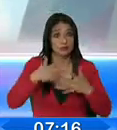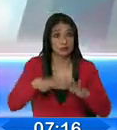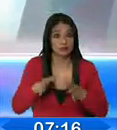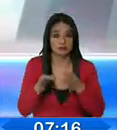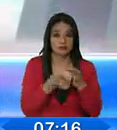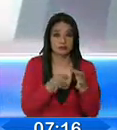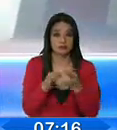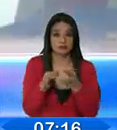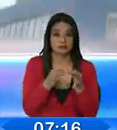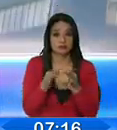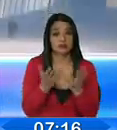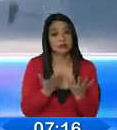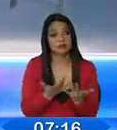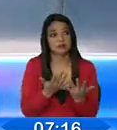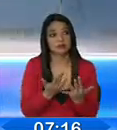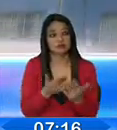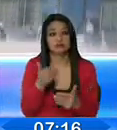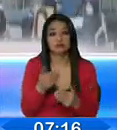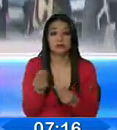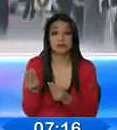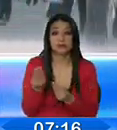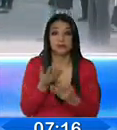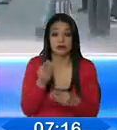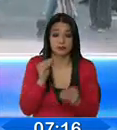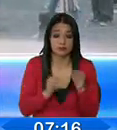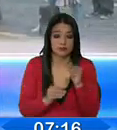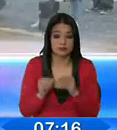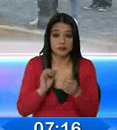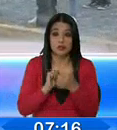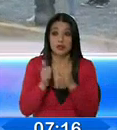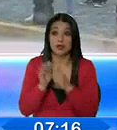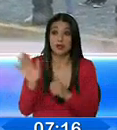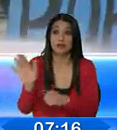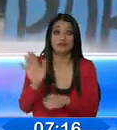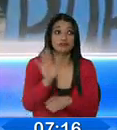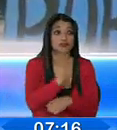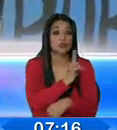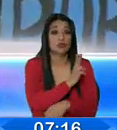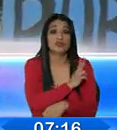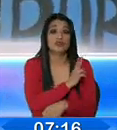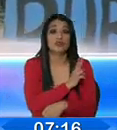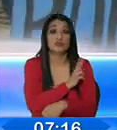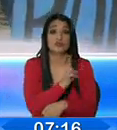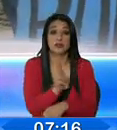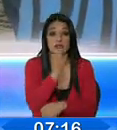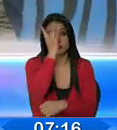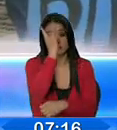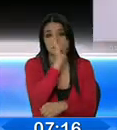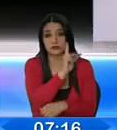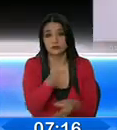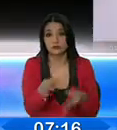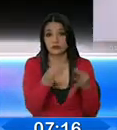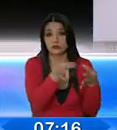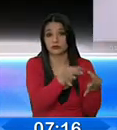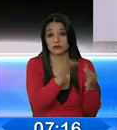indicaron que están desarrollando el informe correspondiente de cada universidad para el dictamen definitivo a su favor. Nosotros conocemos es